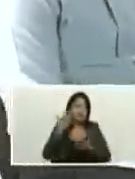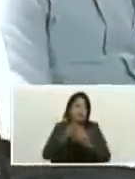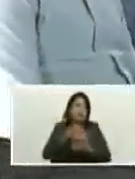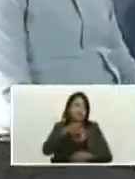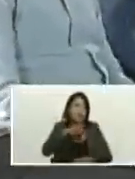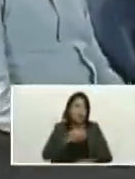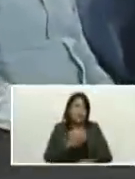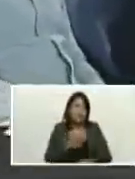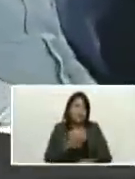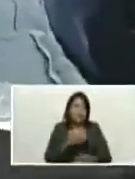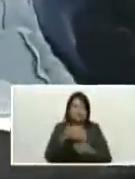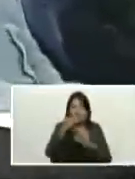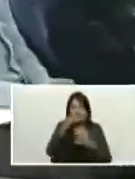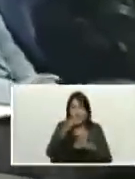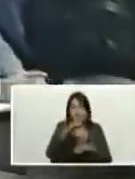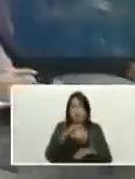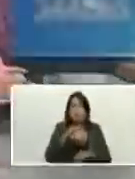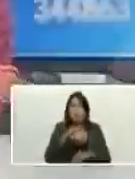tiene